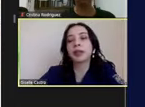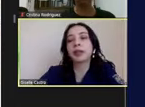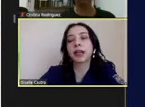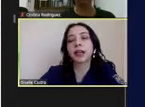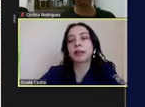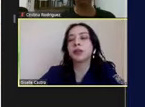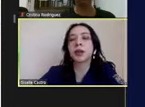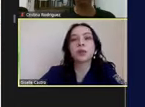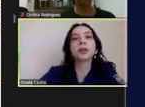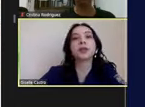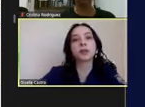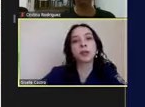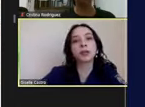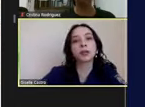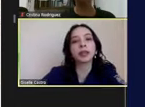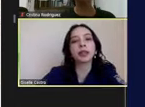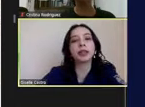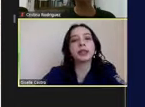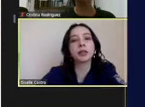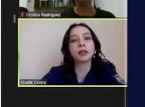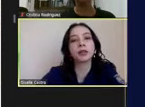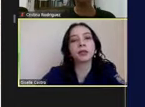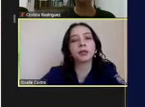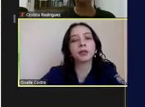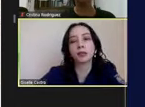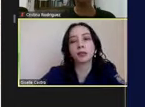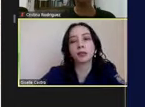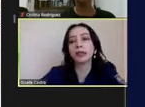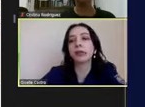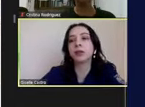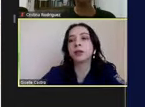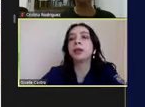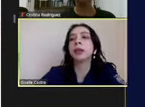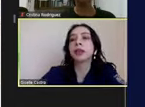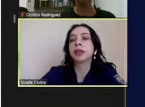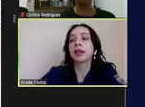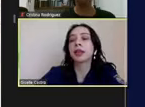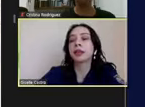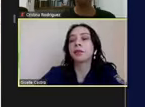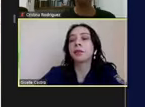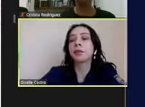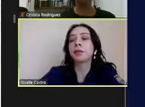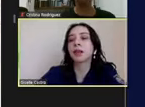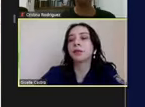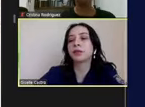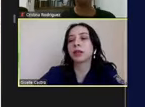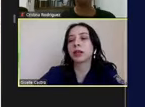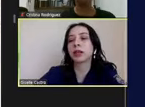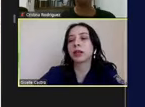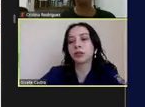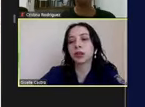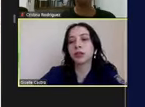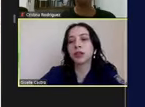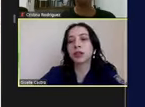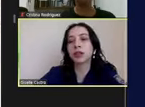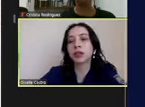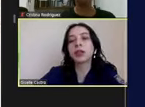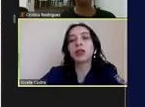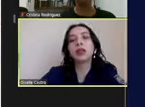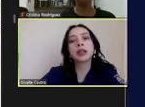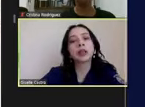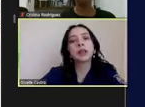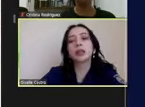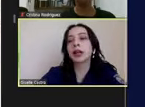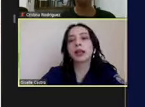bici. Bici, ejercicio aeróbico es muy importante, siguiendo el protocolo de Peace and Love, de fomentar la vascularización de los